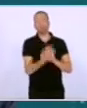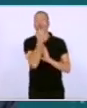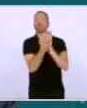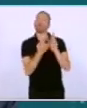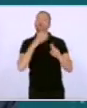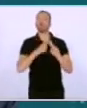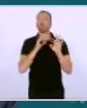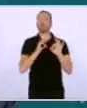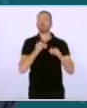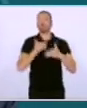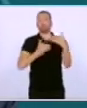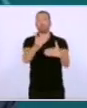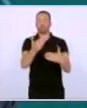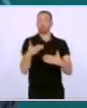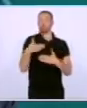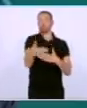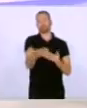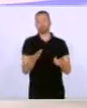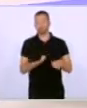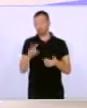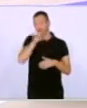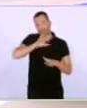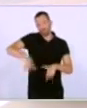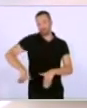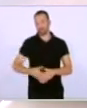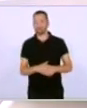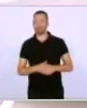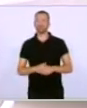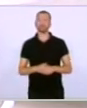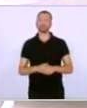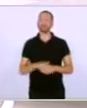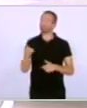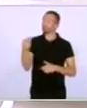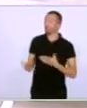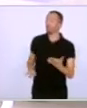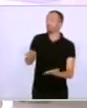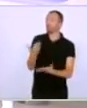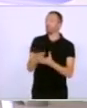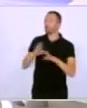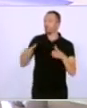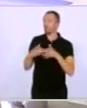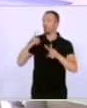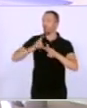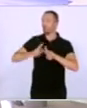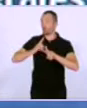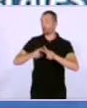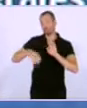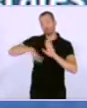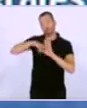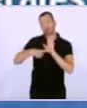futuro para los canarios Bueno una de las propuestas que también plantea vox en su programa es precisamente solucionar esos problemas